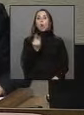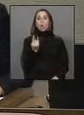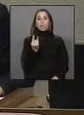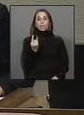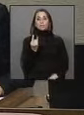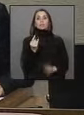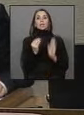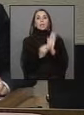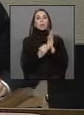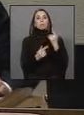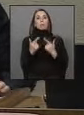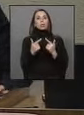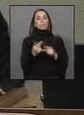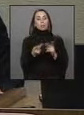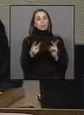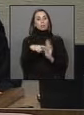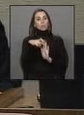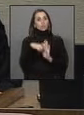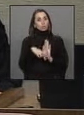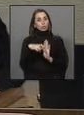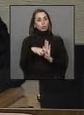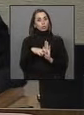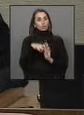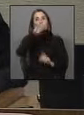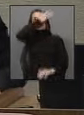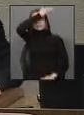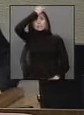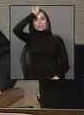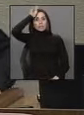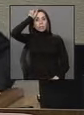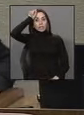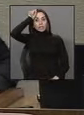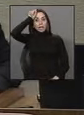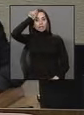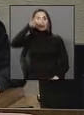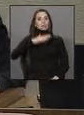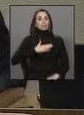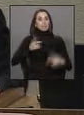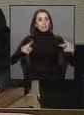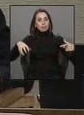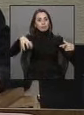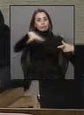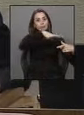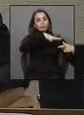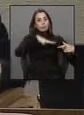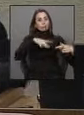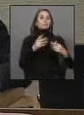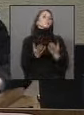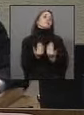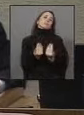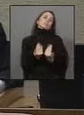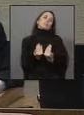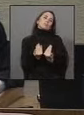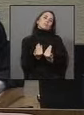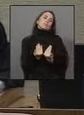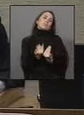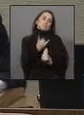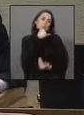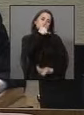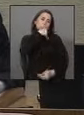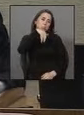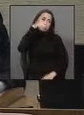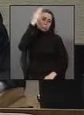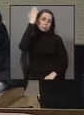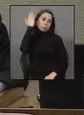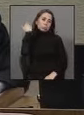nuestras políticas públicas y proyectos. En Chihuayante, comuna de mi distrito, se espera con ansias desde hace ya bastante